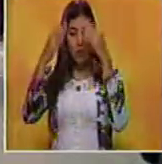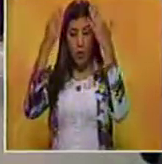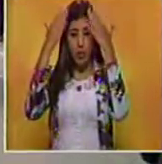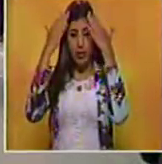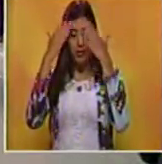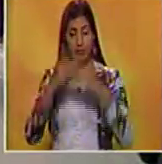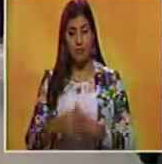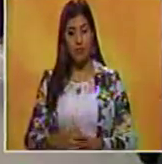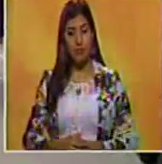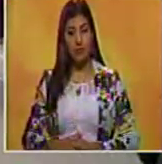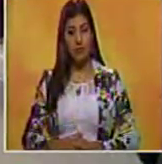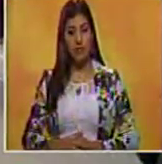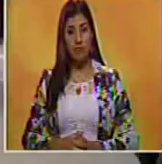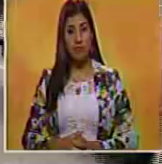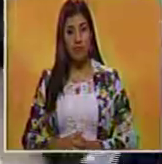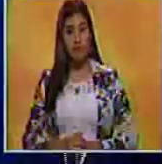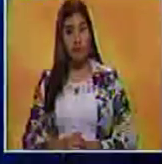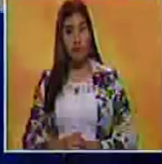y escombros.